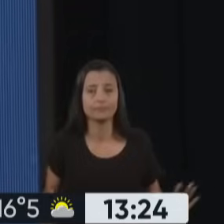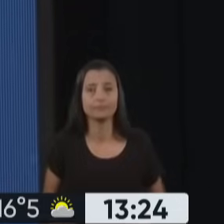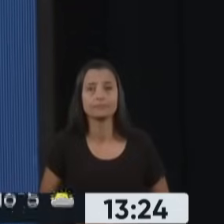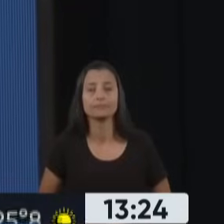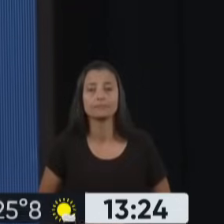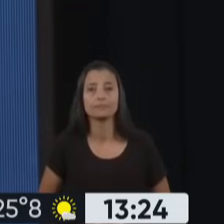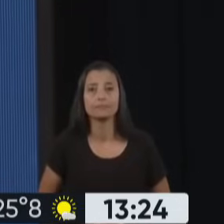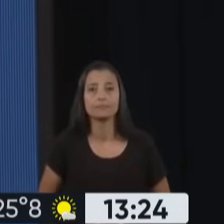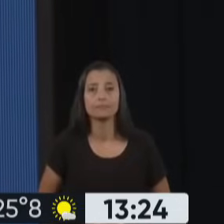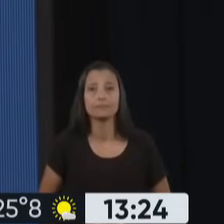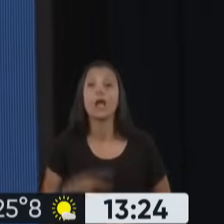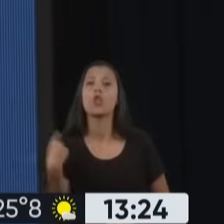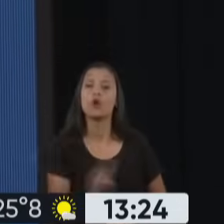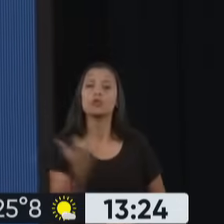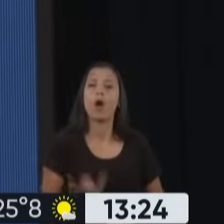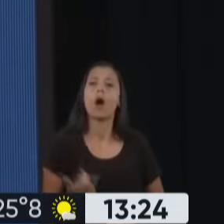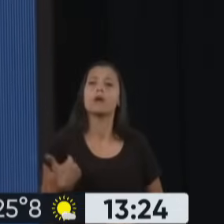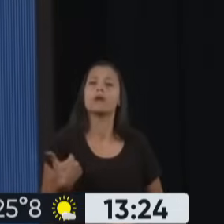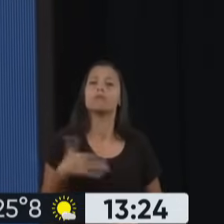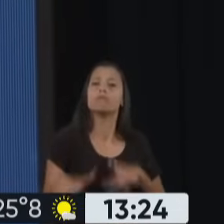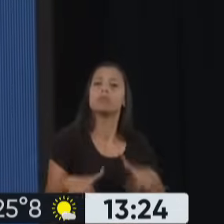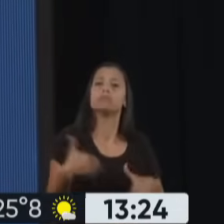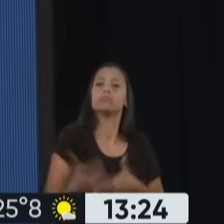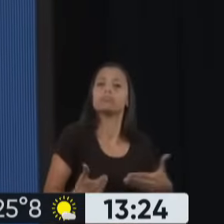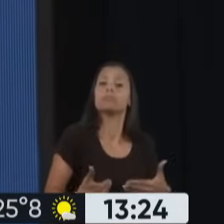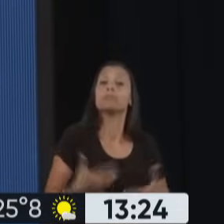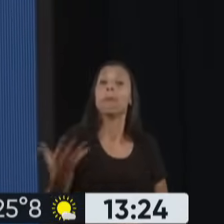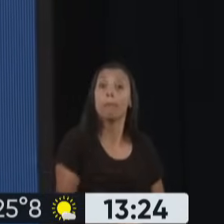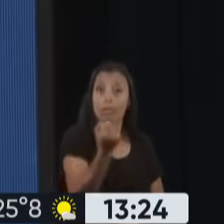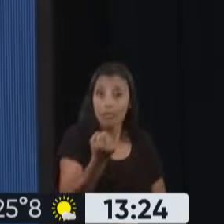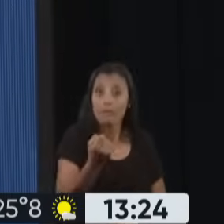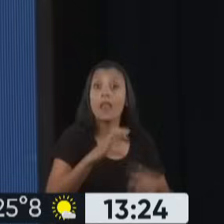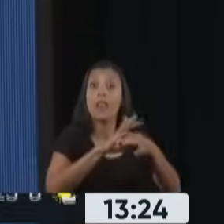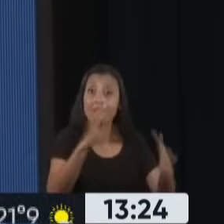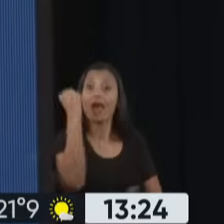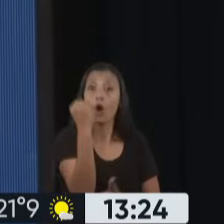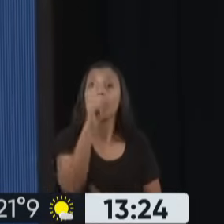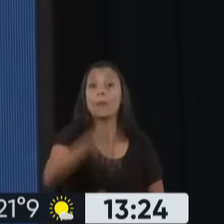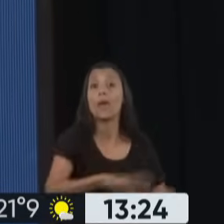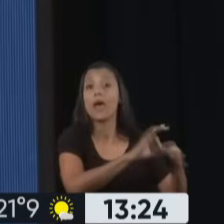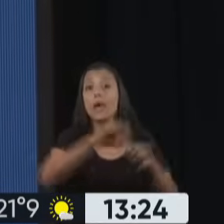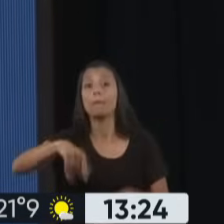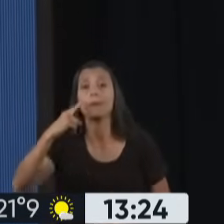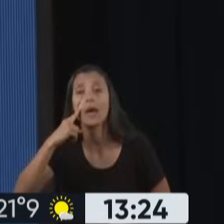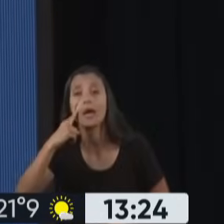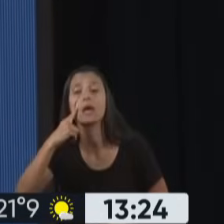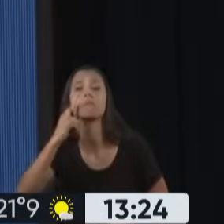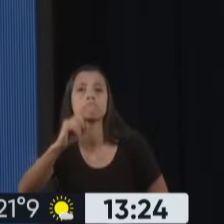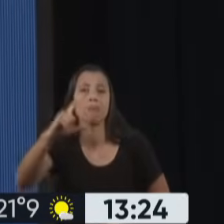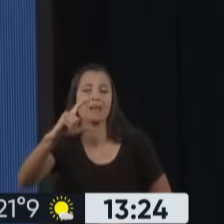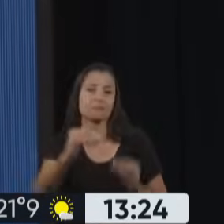que en la medida que avancemos en la libertad económica, vamos a tener un PBI per cápita más alto.